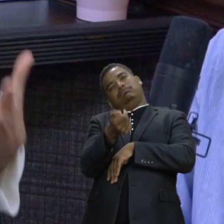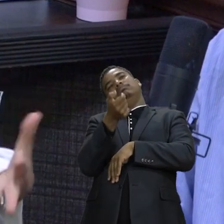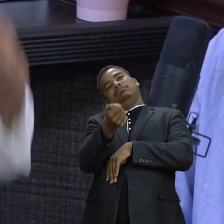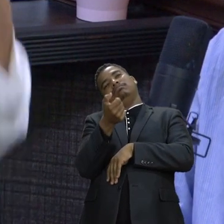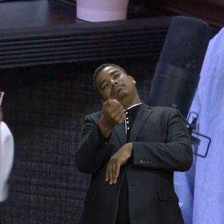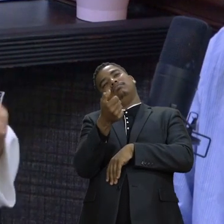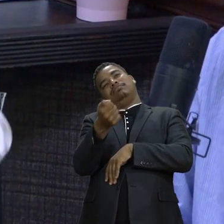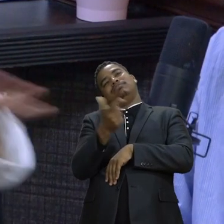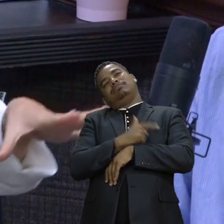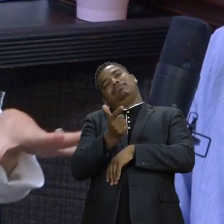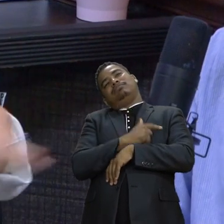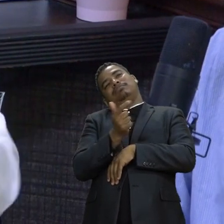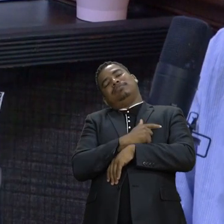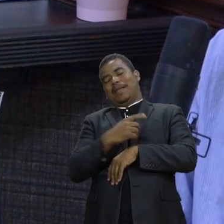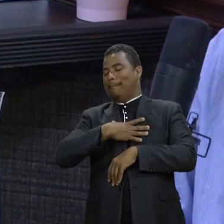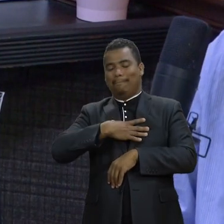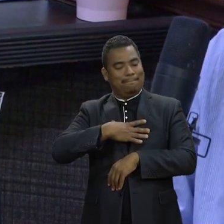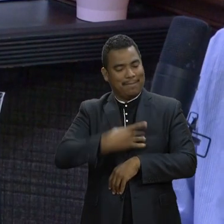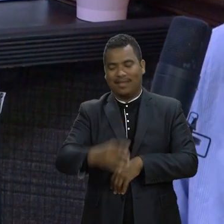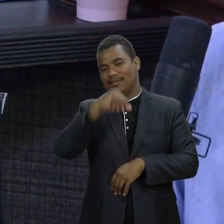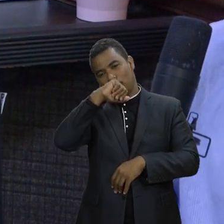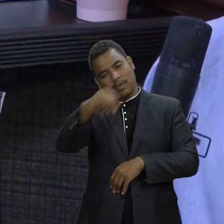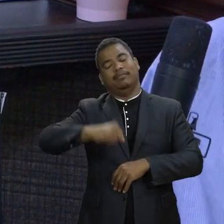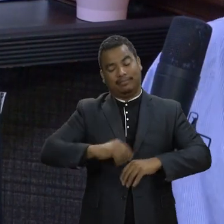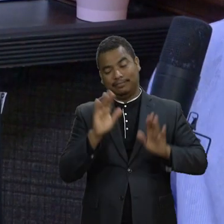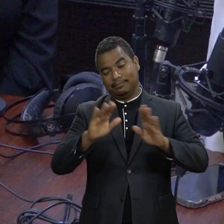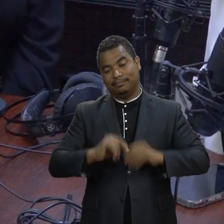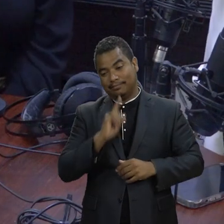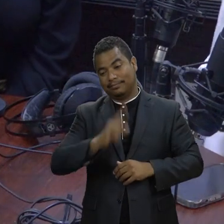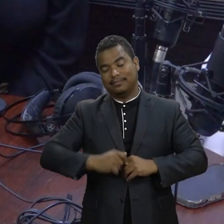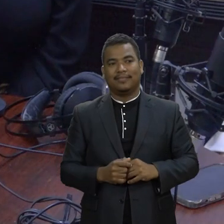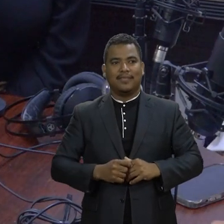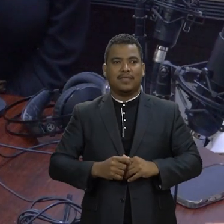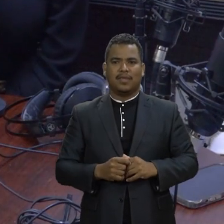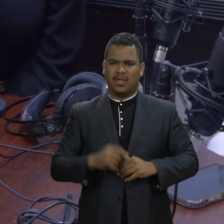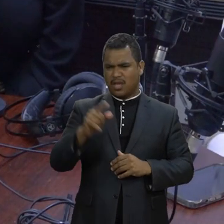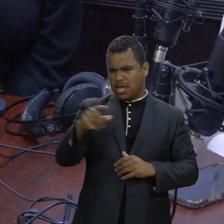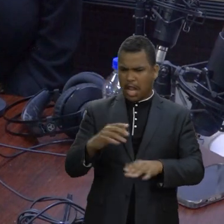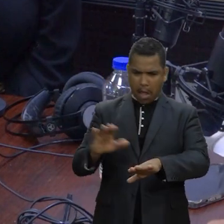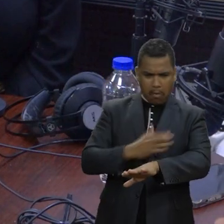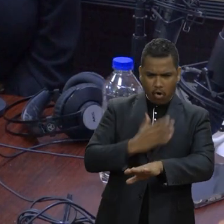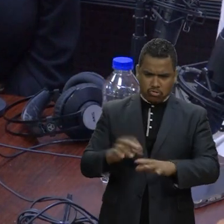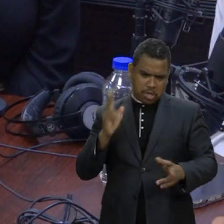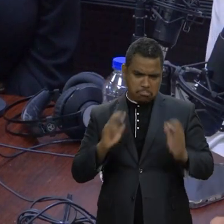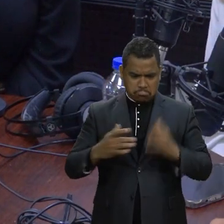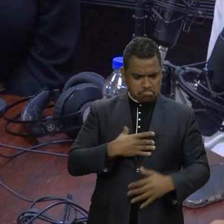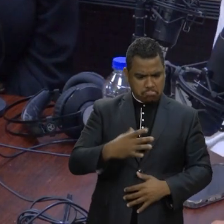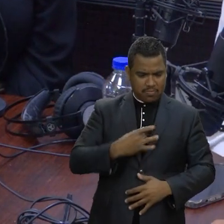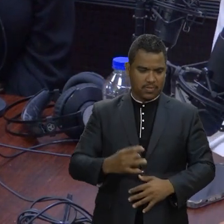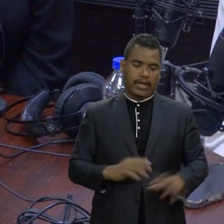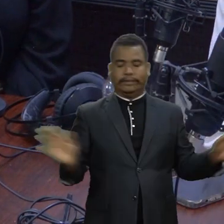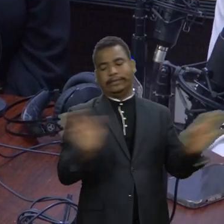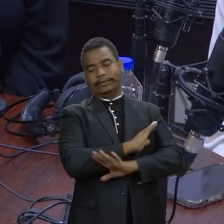gusta estar fajada haciendo nada. Okay. Excelente. Y en cuanto a la música,